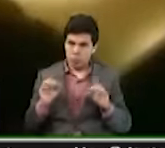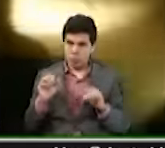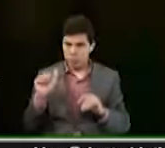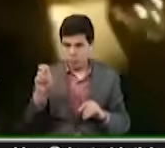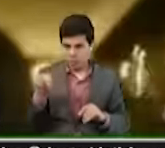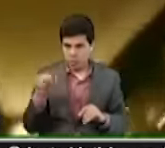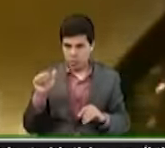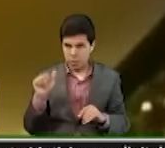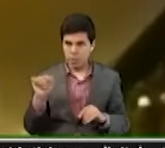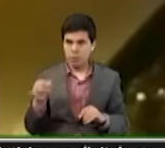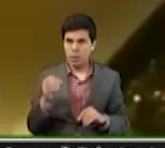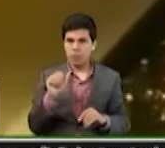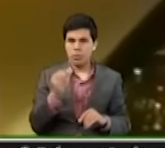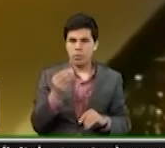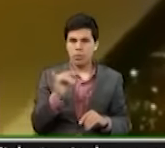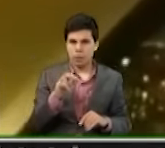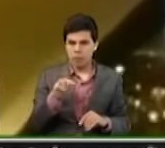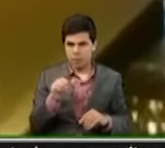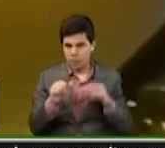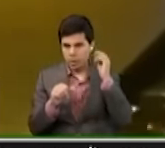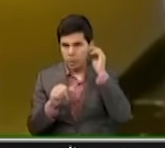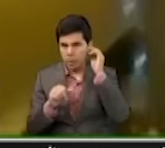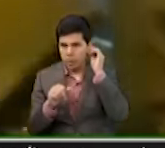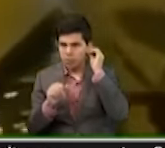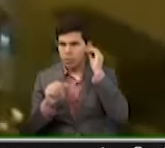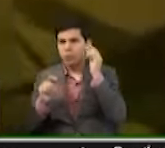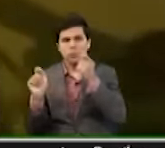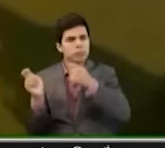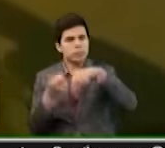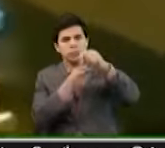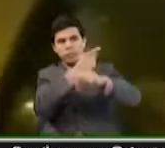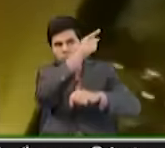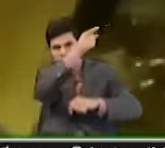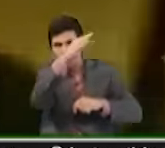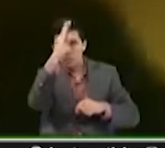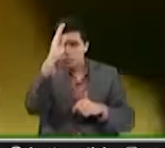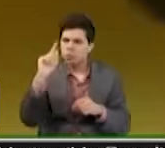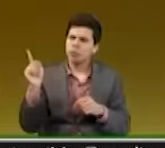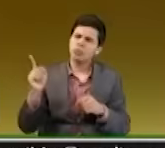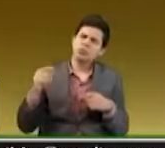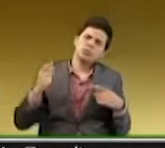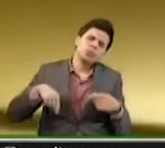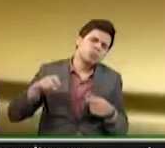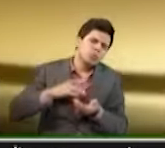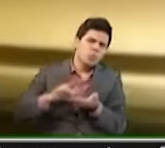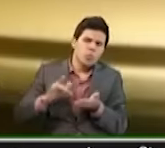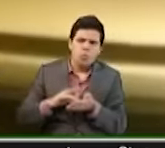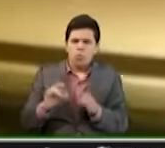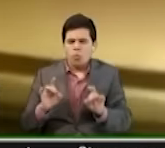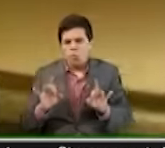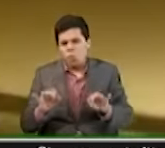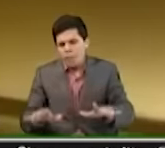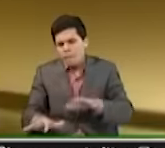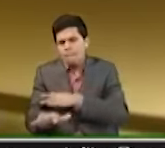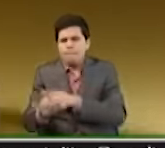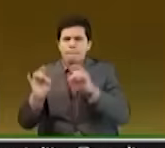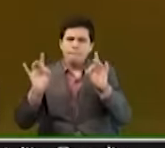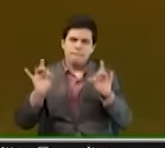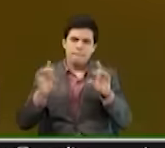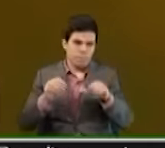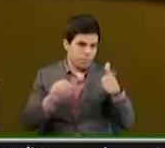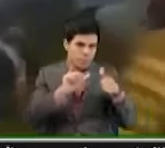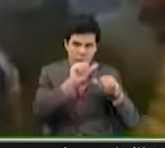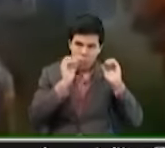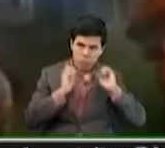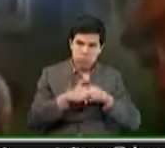Joaquina González, natural de Bucaramanga, no quiso ser llevada al centro médico, señalando un dolor muscular en una de sus piernas. La otra mujer no